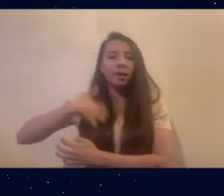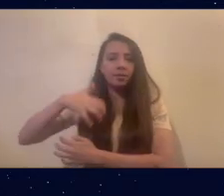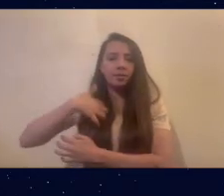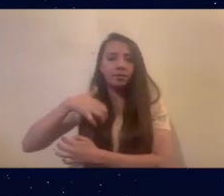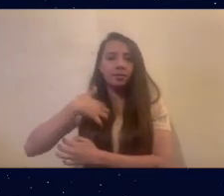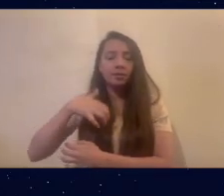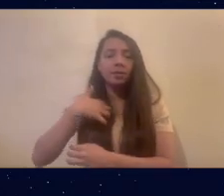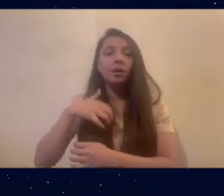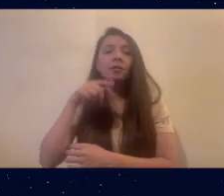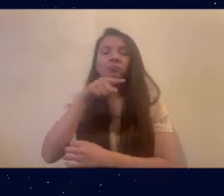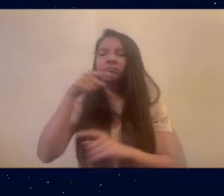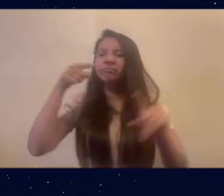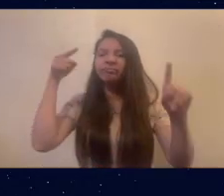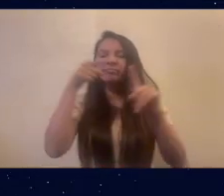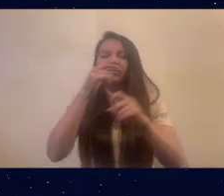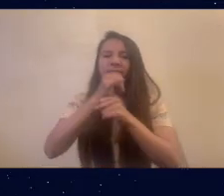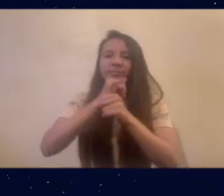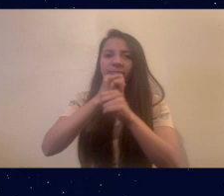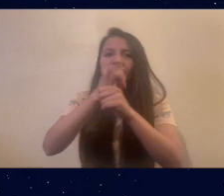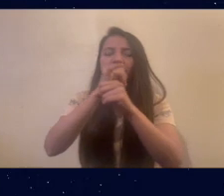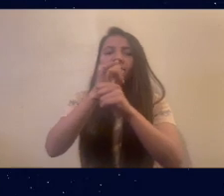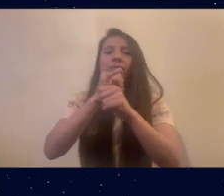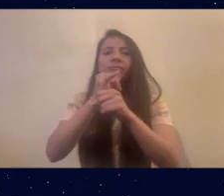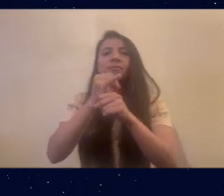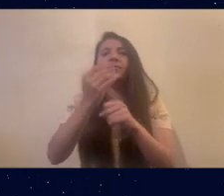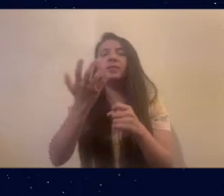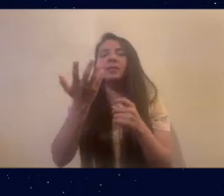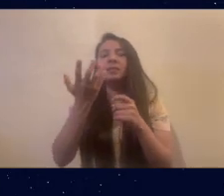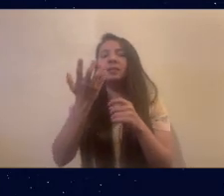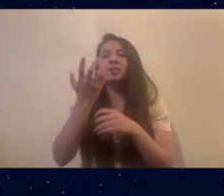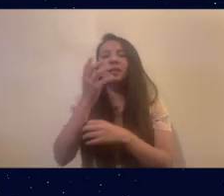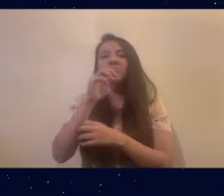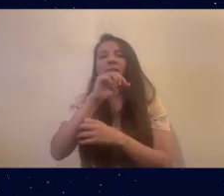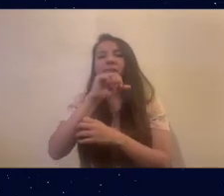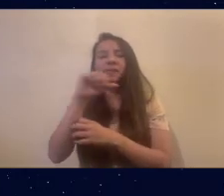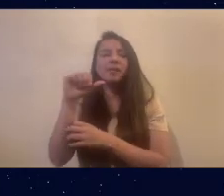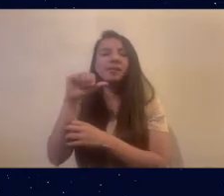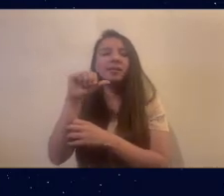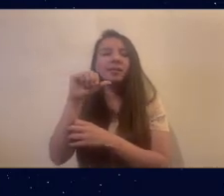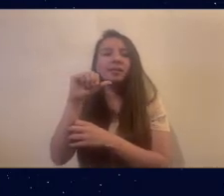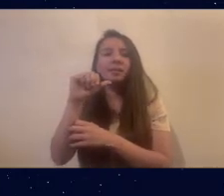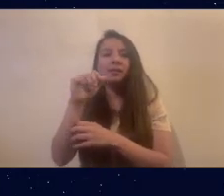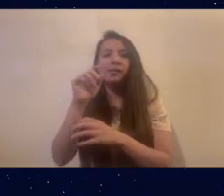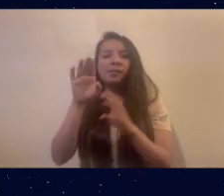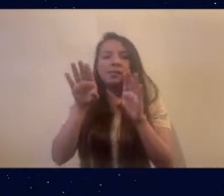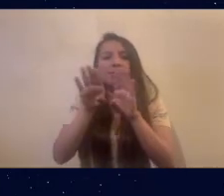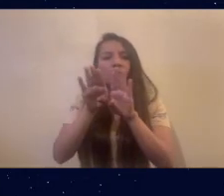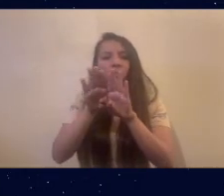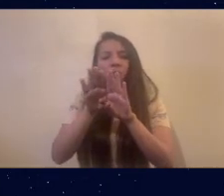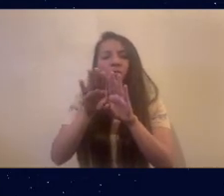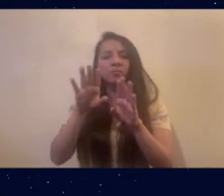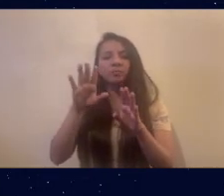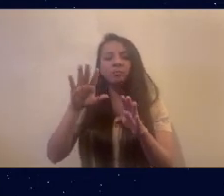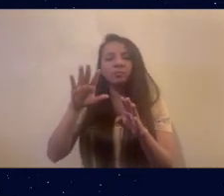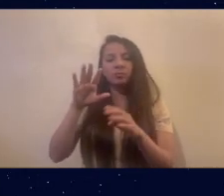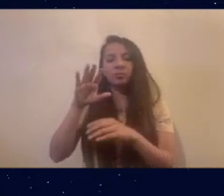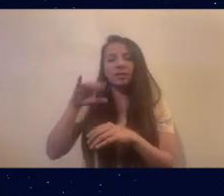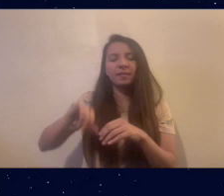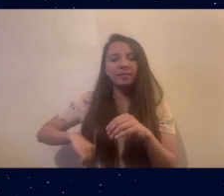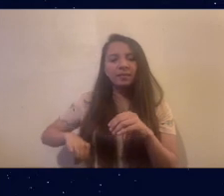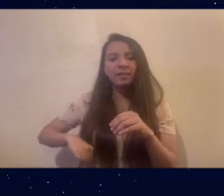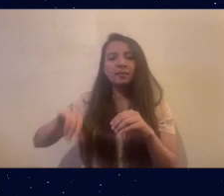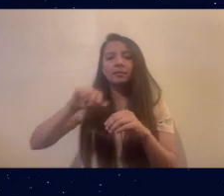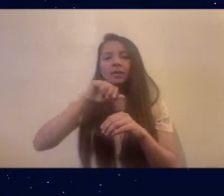Argentina, especializada en la aplicación de estudios multidisciplinarios en el aislamiento de metabolitos de interés